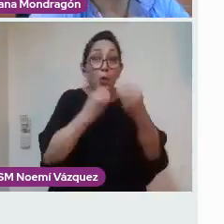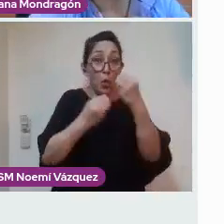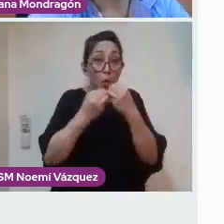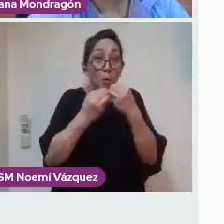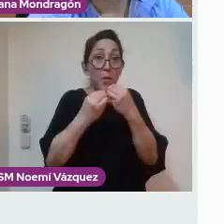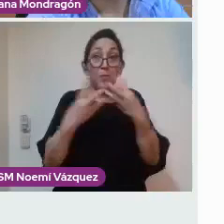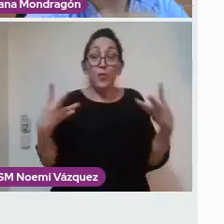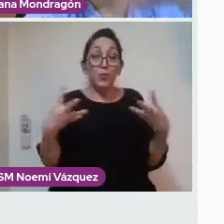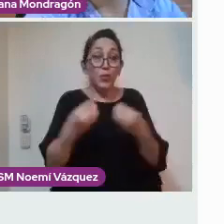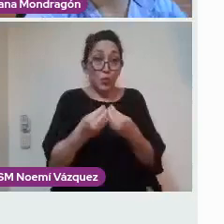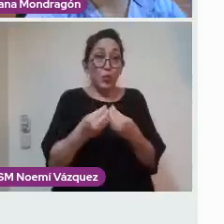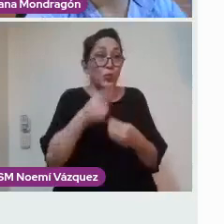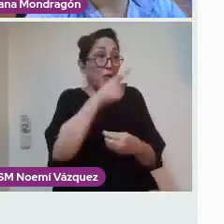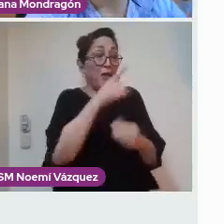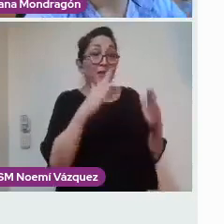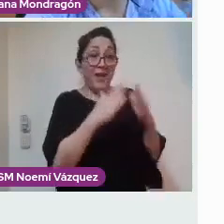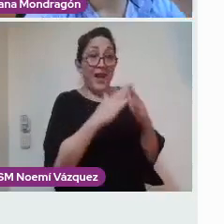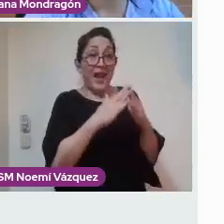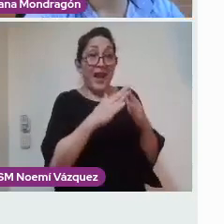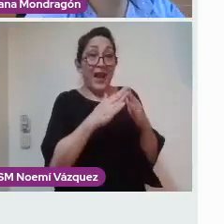y que si bien parecen